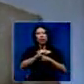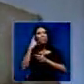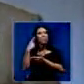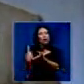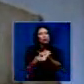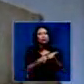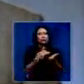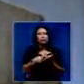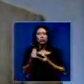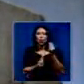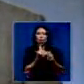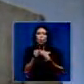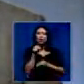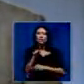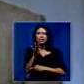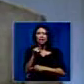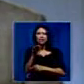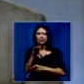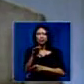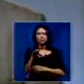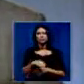discutir cómo iba a ser este tratado de libre comercio.